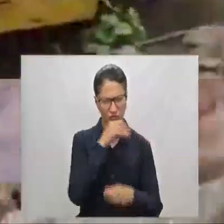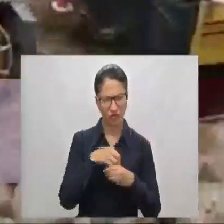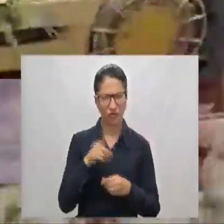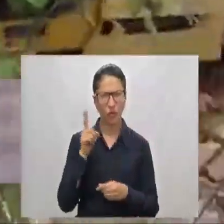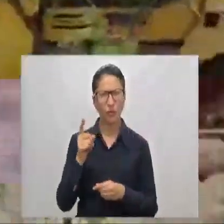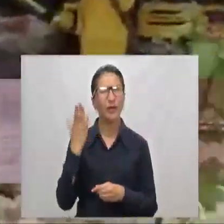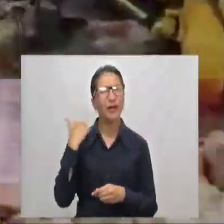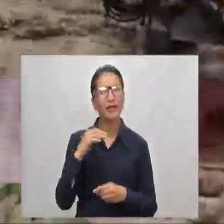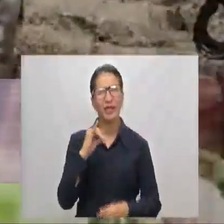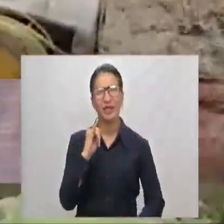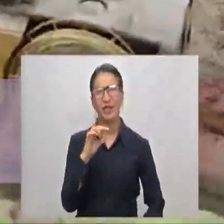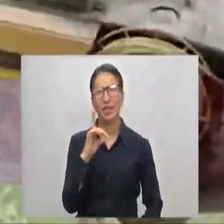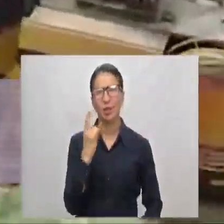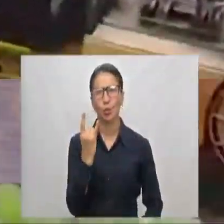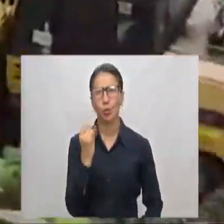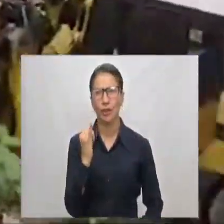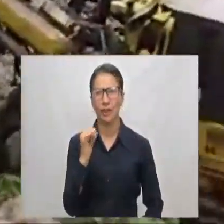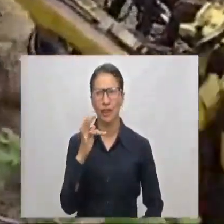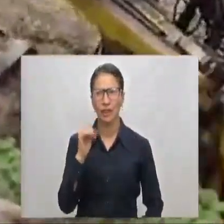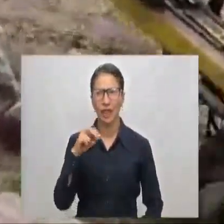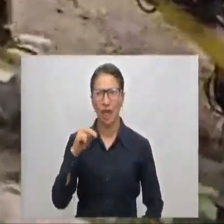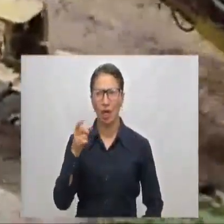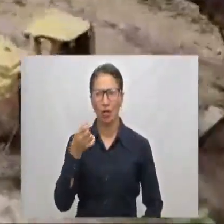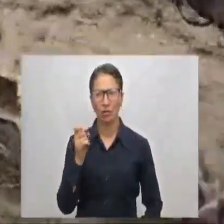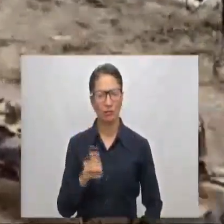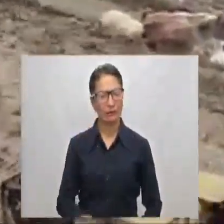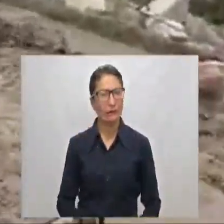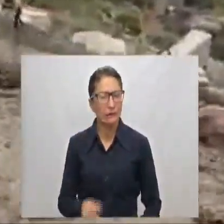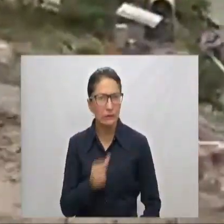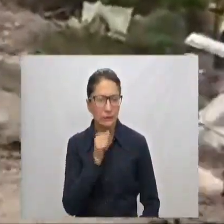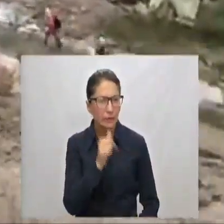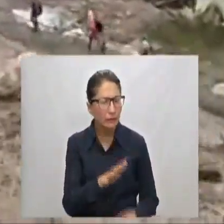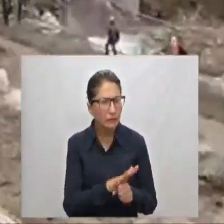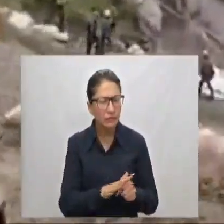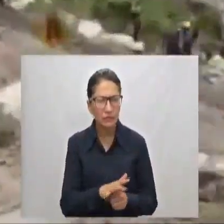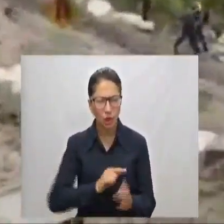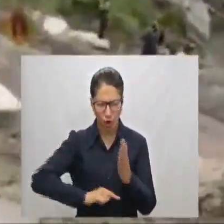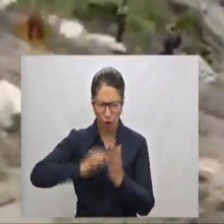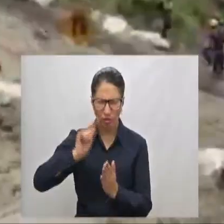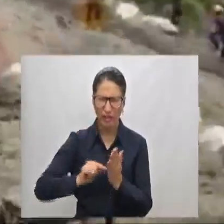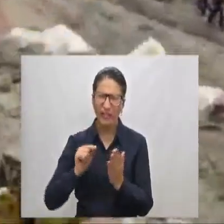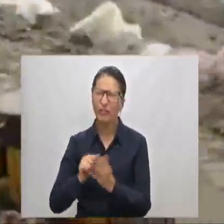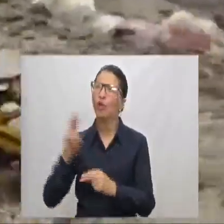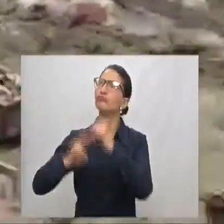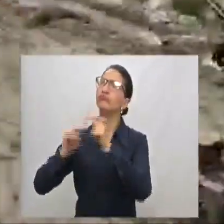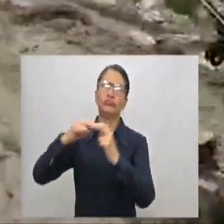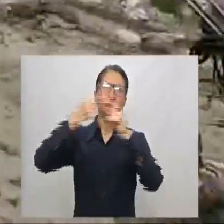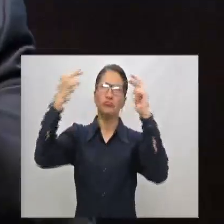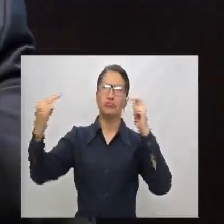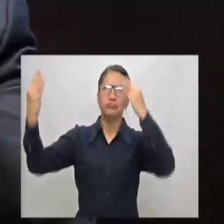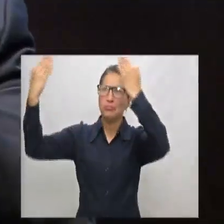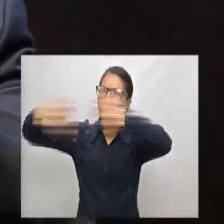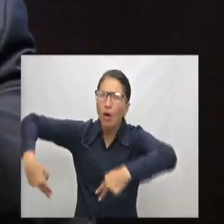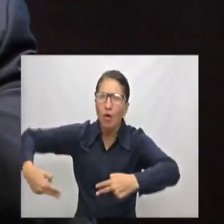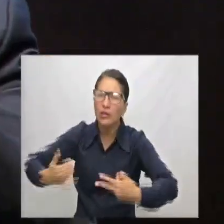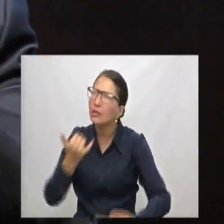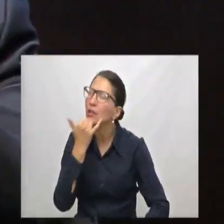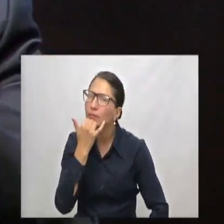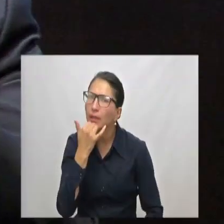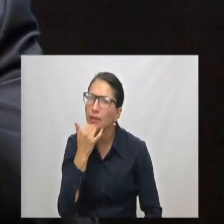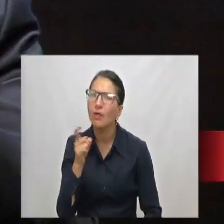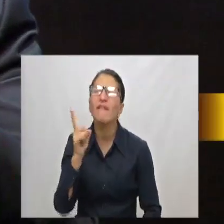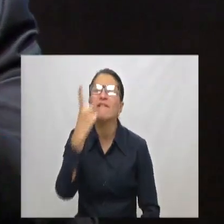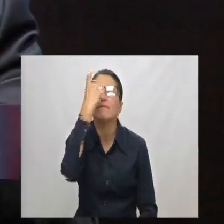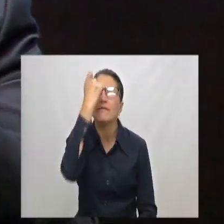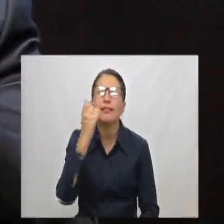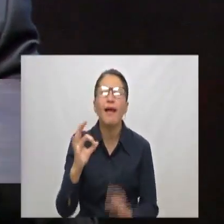Contraloría en el caso Hidroituango. Tenemos un problema del tema ya en la contratación de la calidad. Ya es diferente al tema